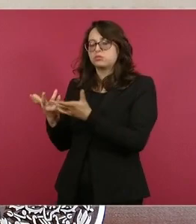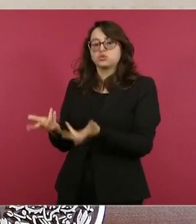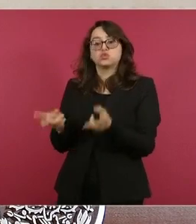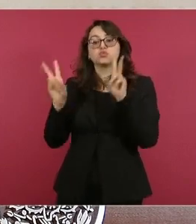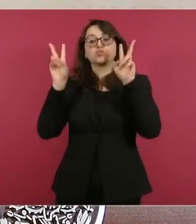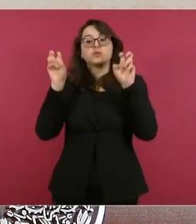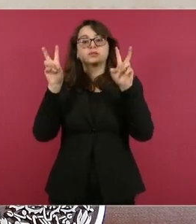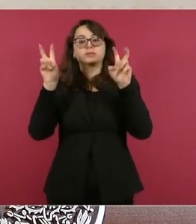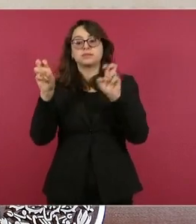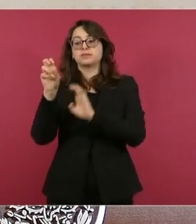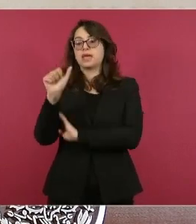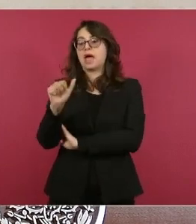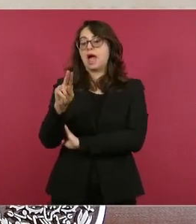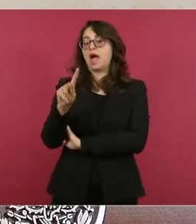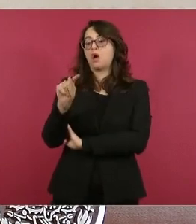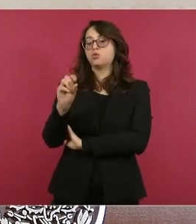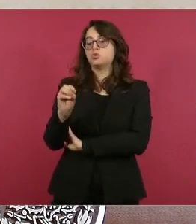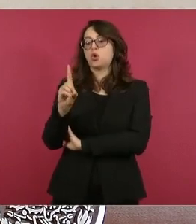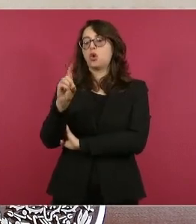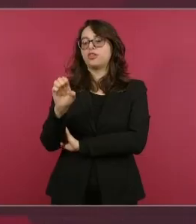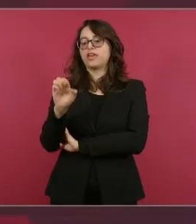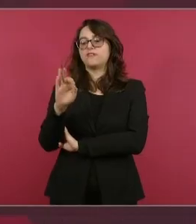se descontroló,